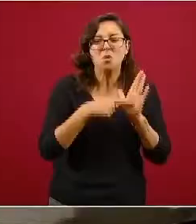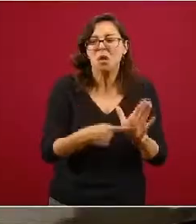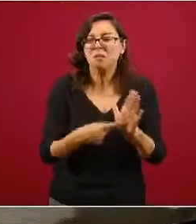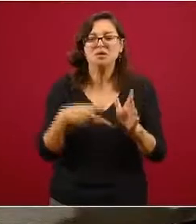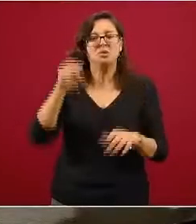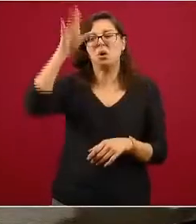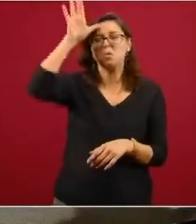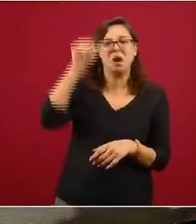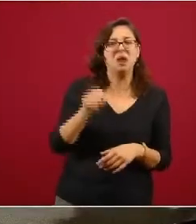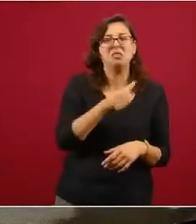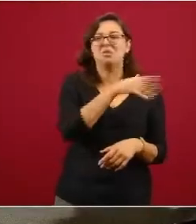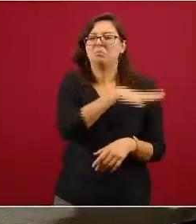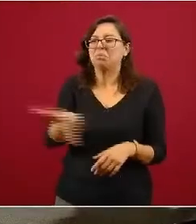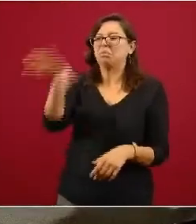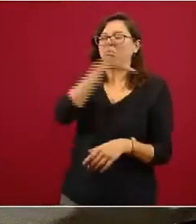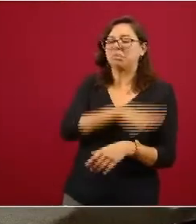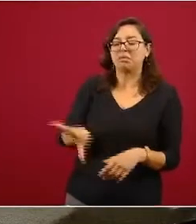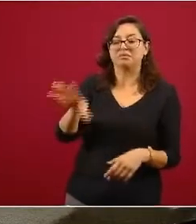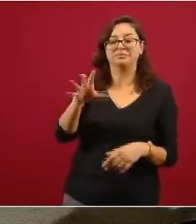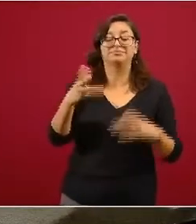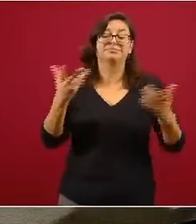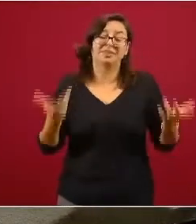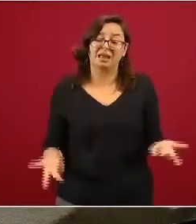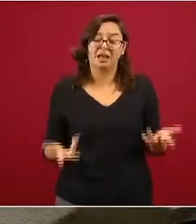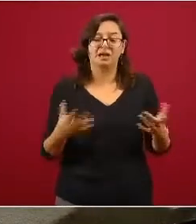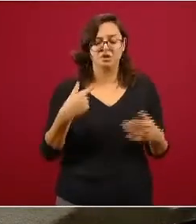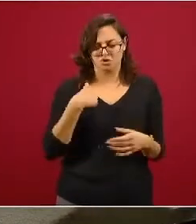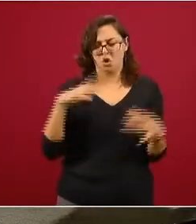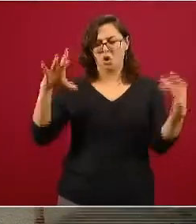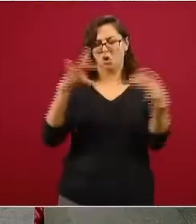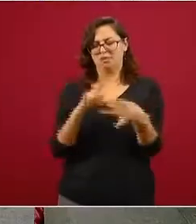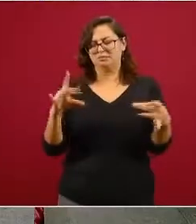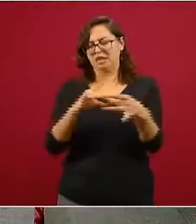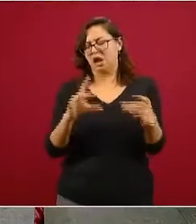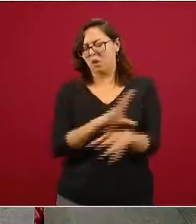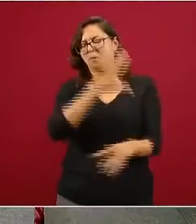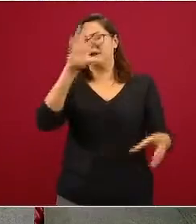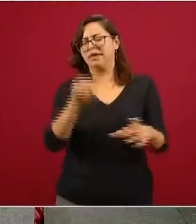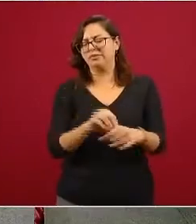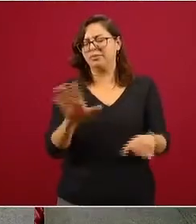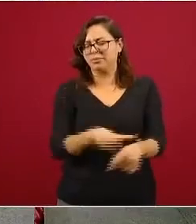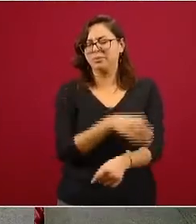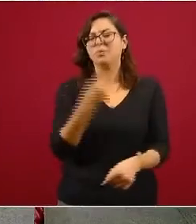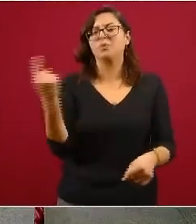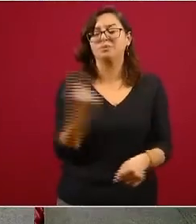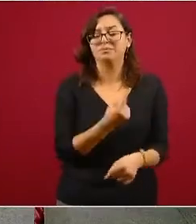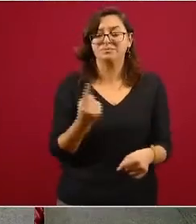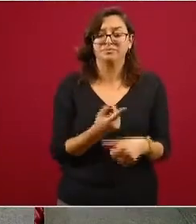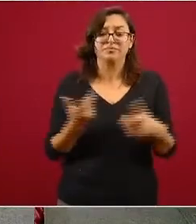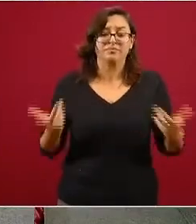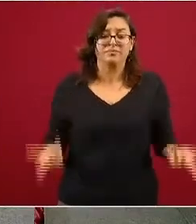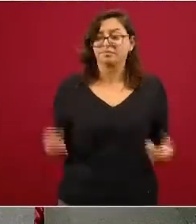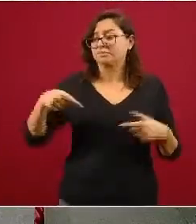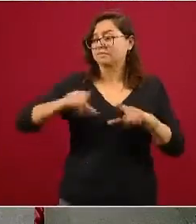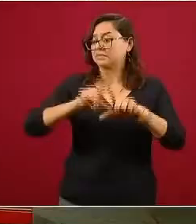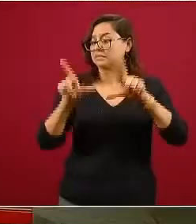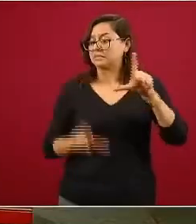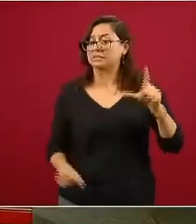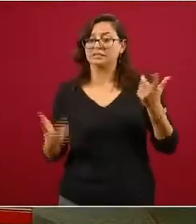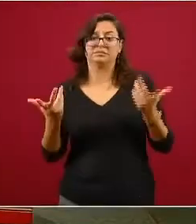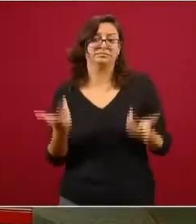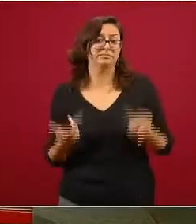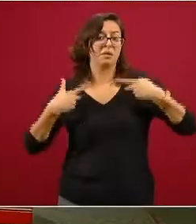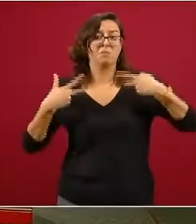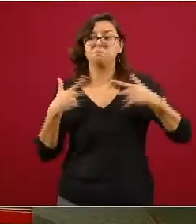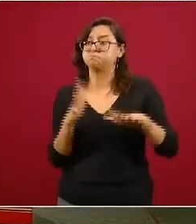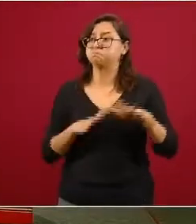¿no? Ahora menciono todo eso porque hay un elemento que es bastante lamentable. En esta sociedad tan polarizada, tan